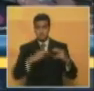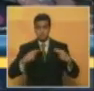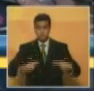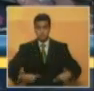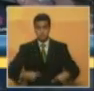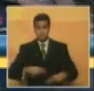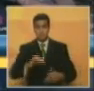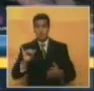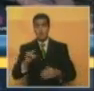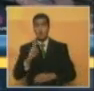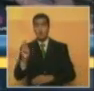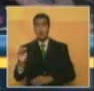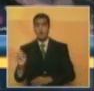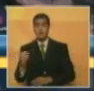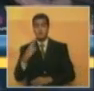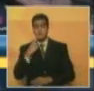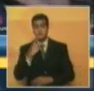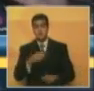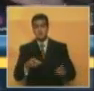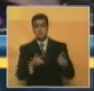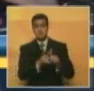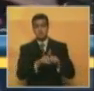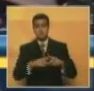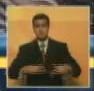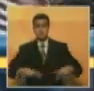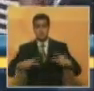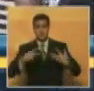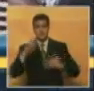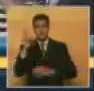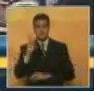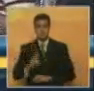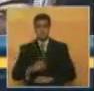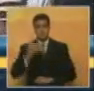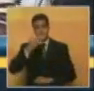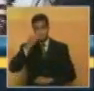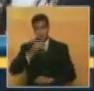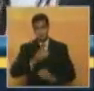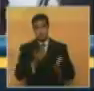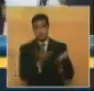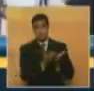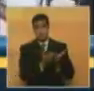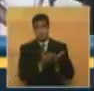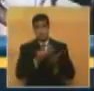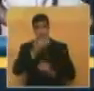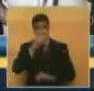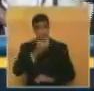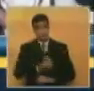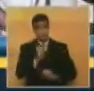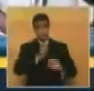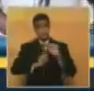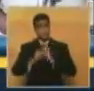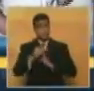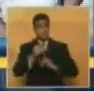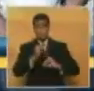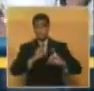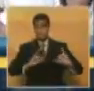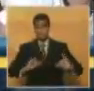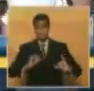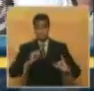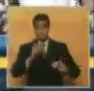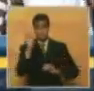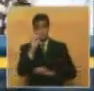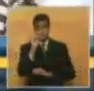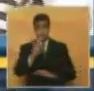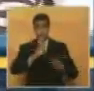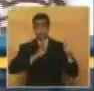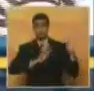ciudad de Washington, para ver toda la situación que vive el país. Finalmente, los estudiantes aseguraron que la lucha no termina y convocaron a